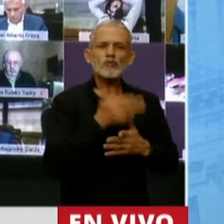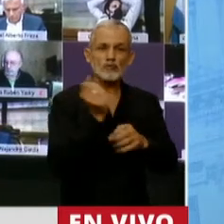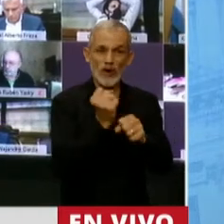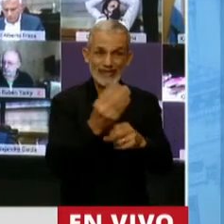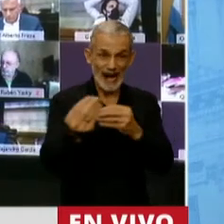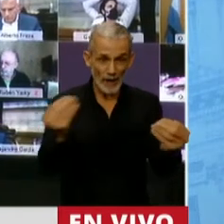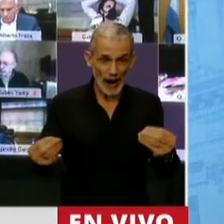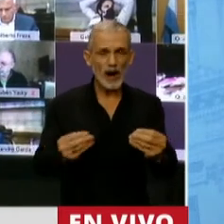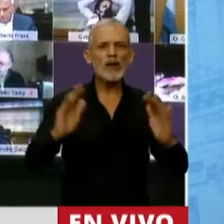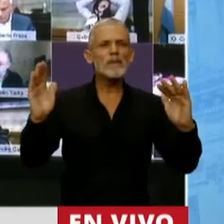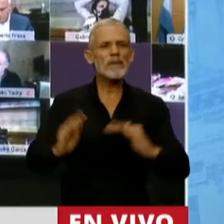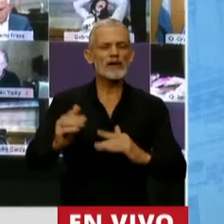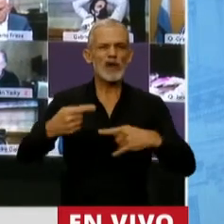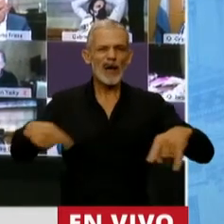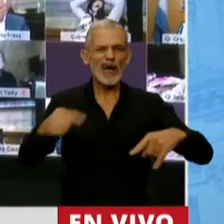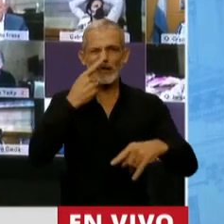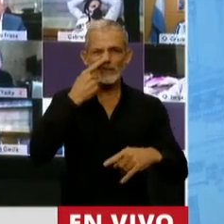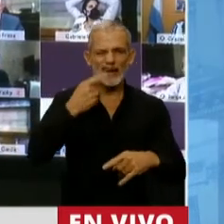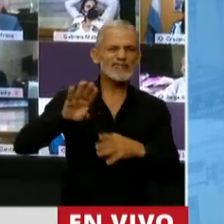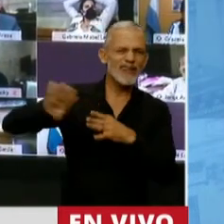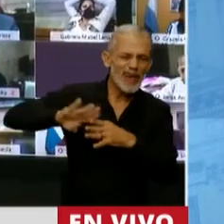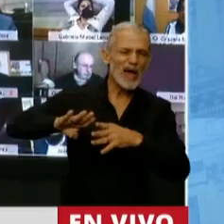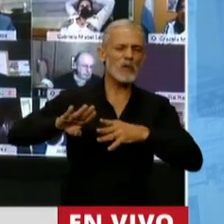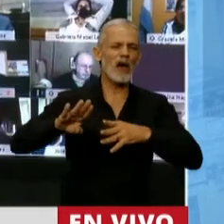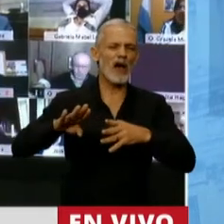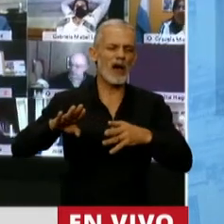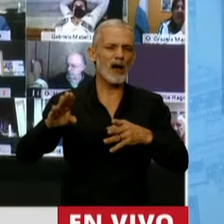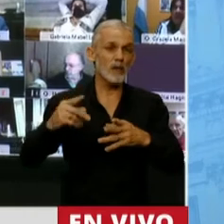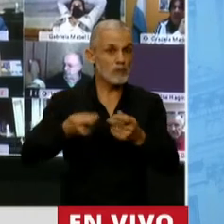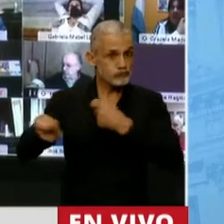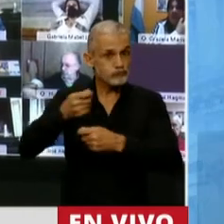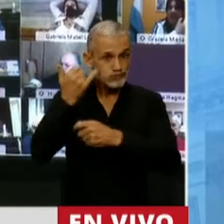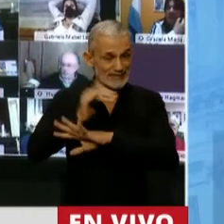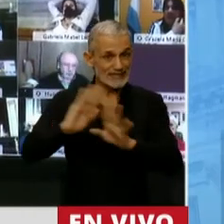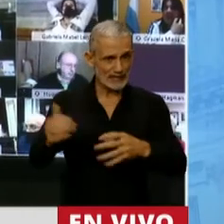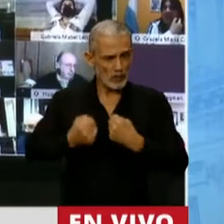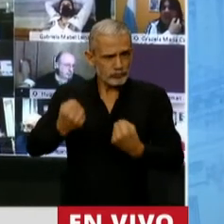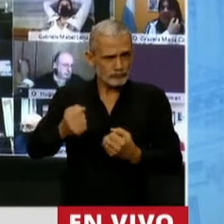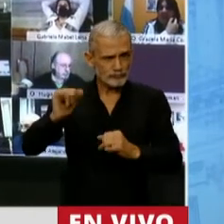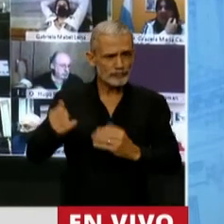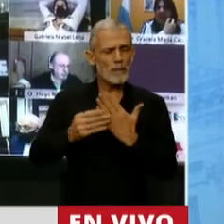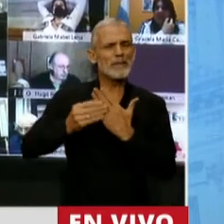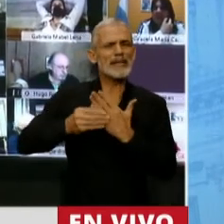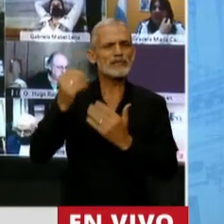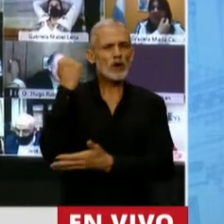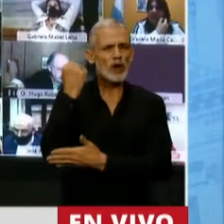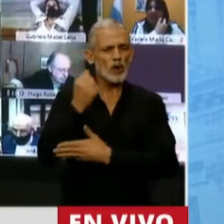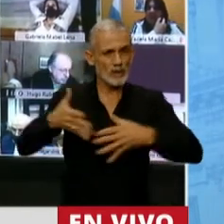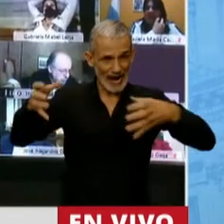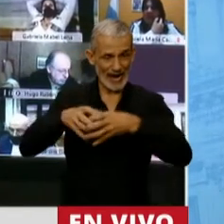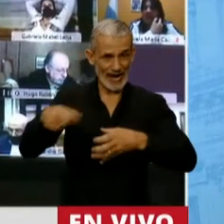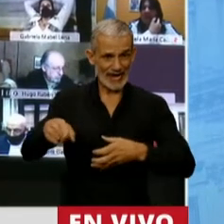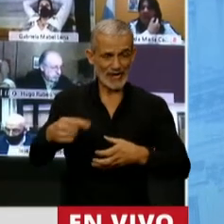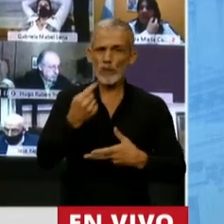trabajo y menos a los intereses de deuda que fueron renegociados valiente y eficazmente por el ministro Guzmán y su equipo, a